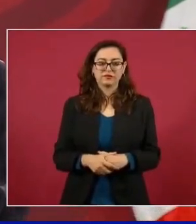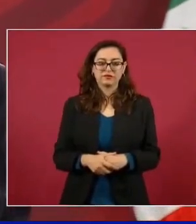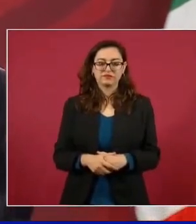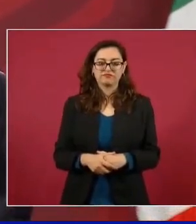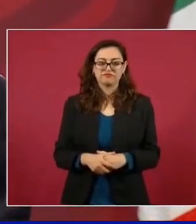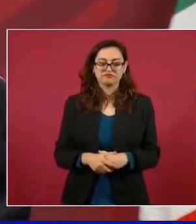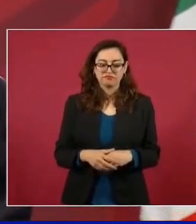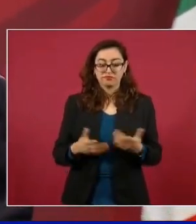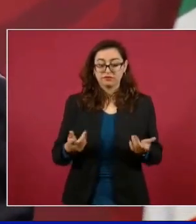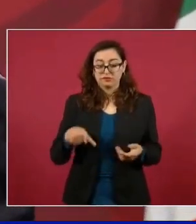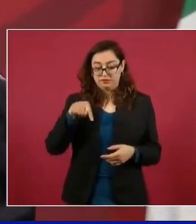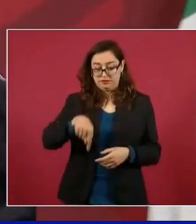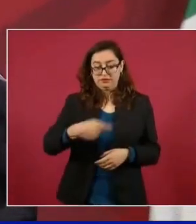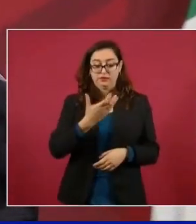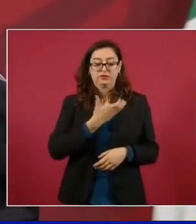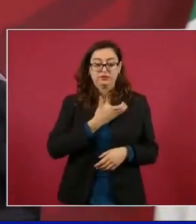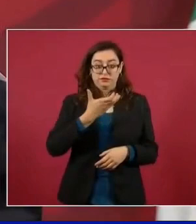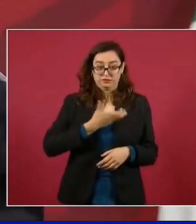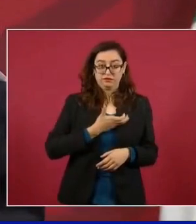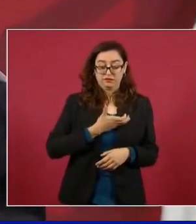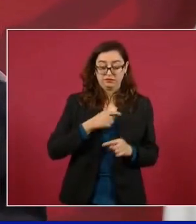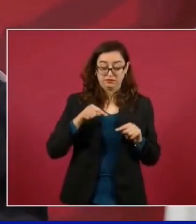había gente.